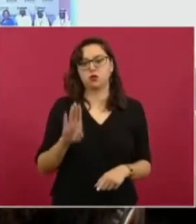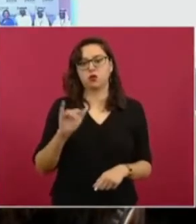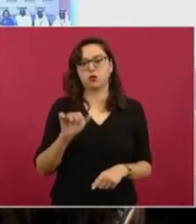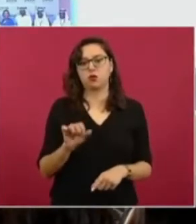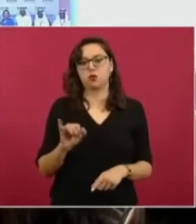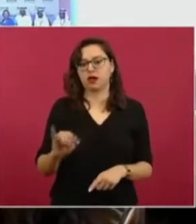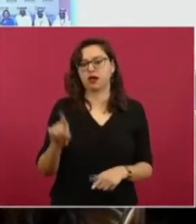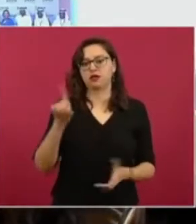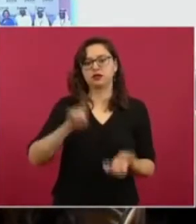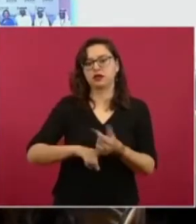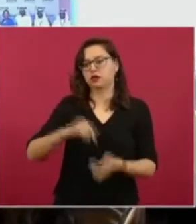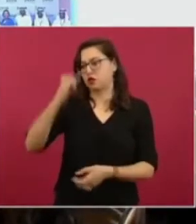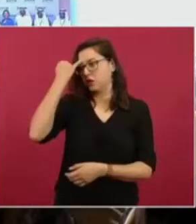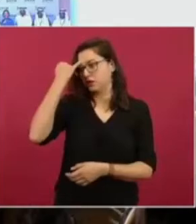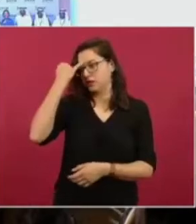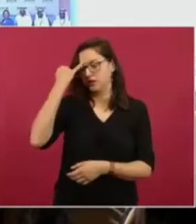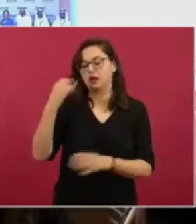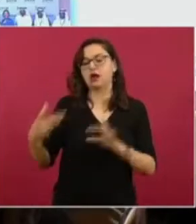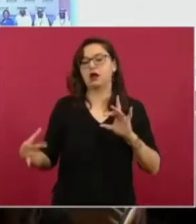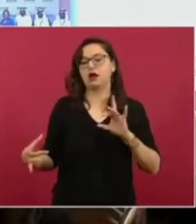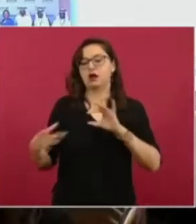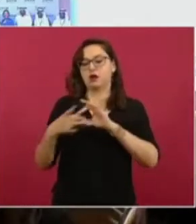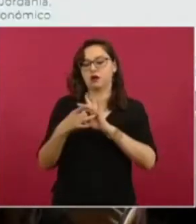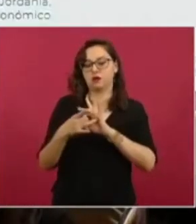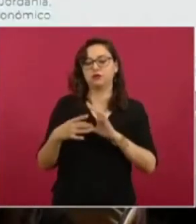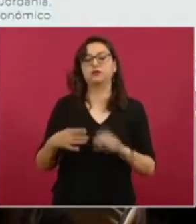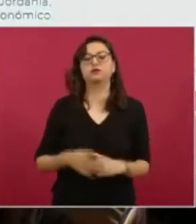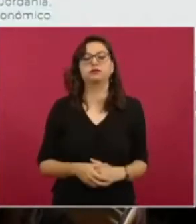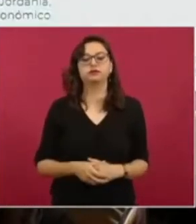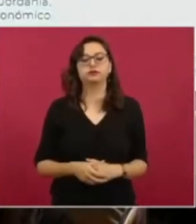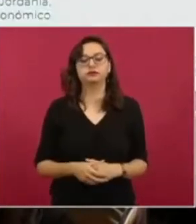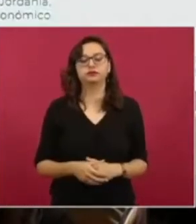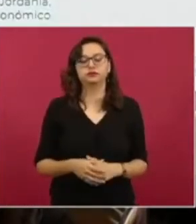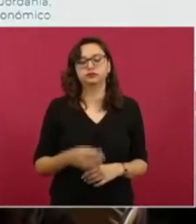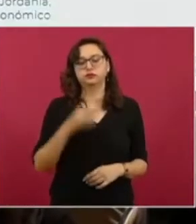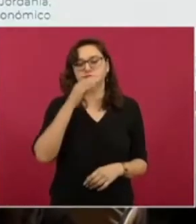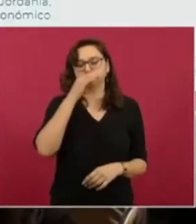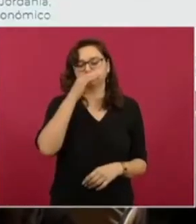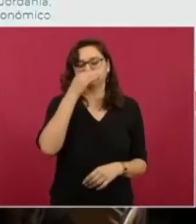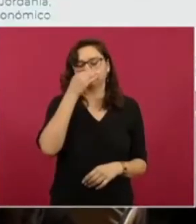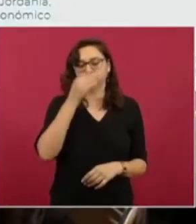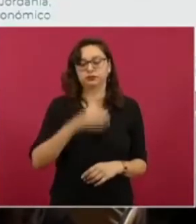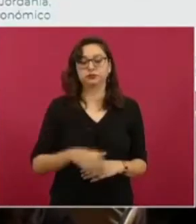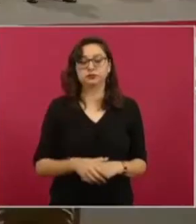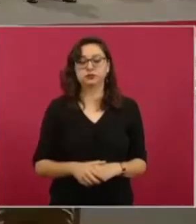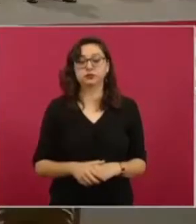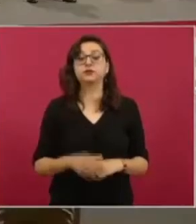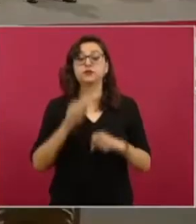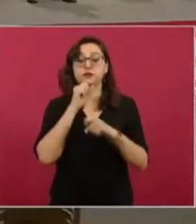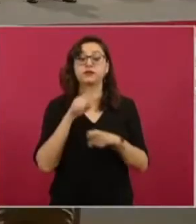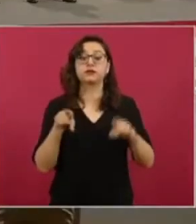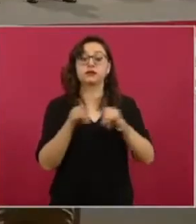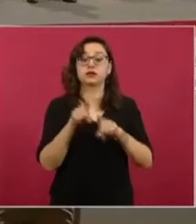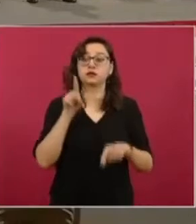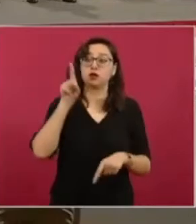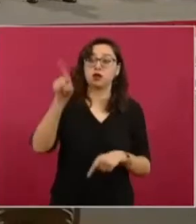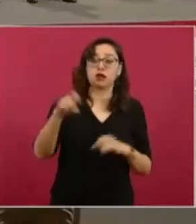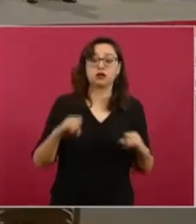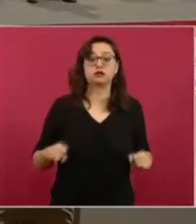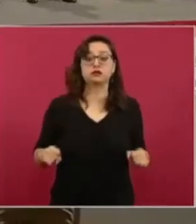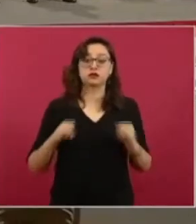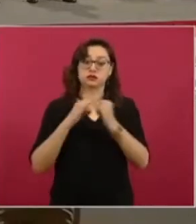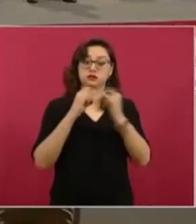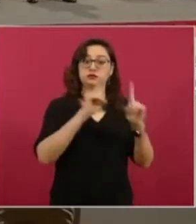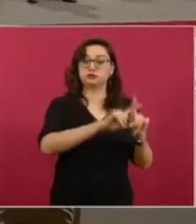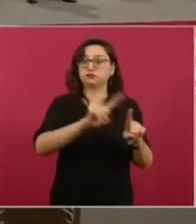la India. También, la siguiente, por favor. Hicimos diálogo político con muchas instituciones, con la posición